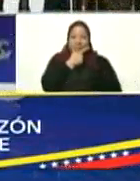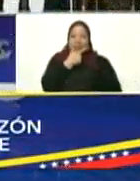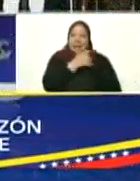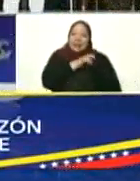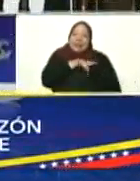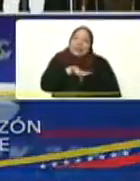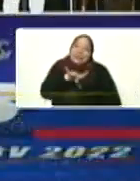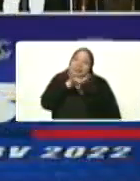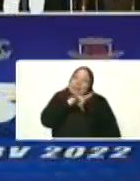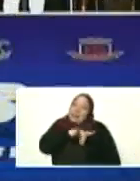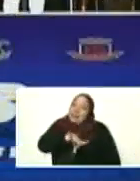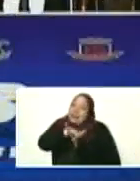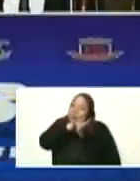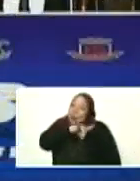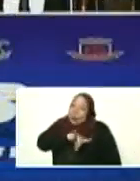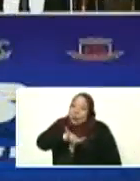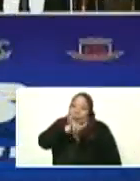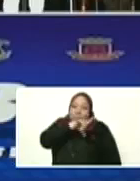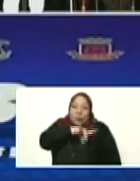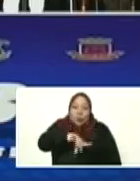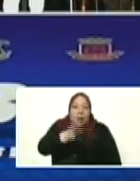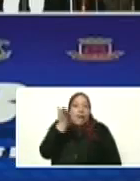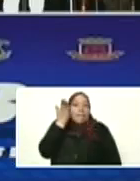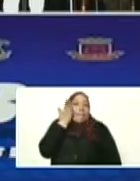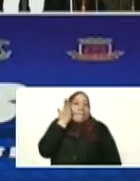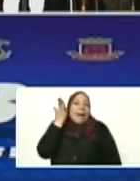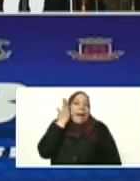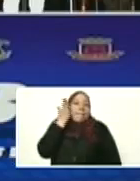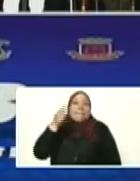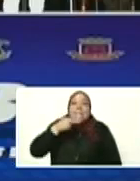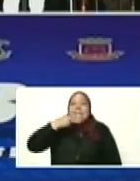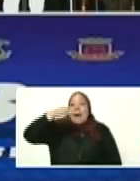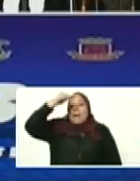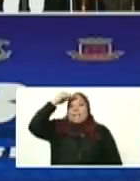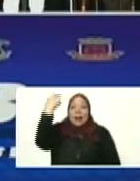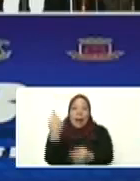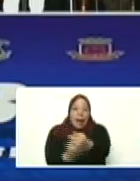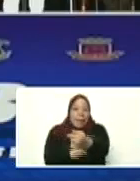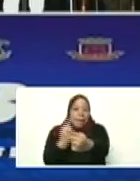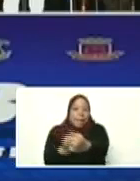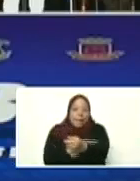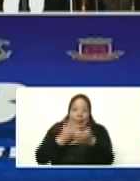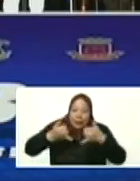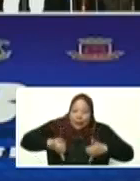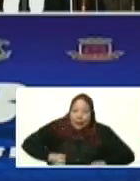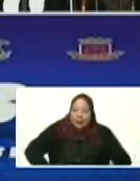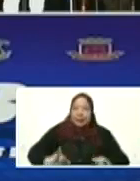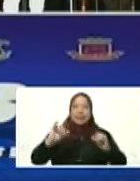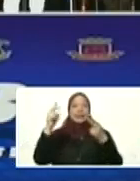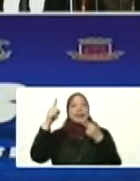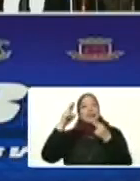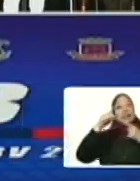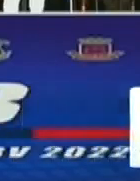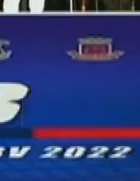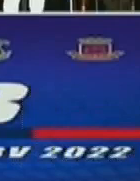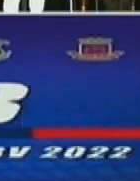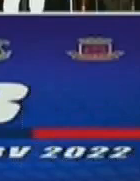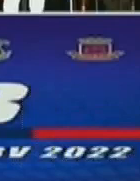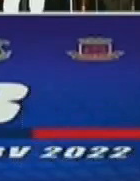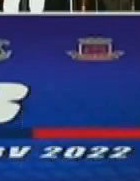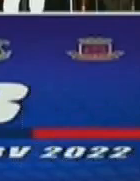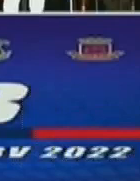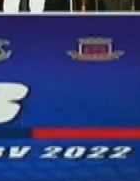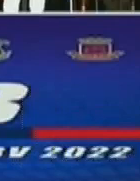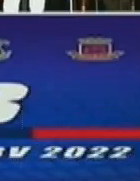sientan en el corazón madres, padres, hermanos, hermanas, hijos, tíos, tíos y toda la